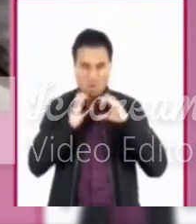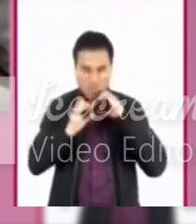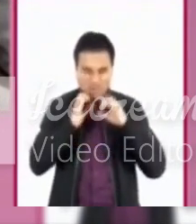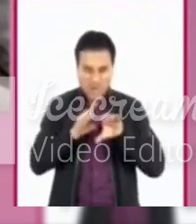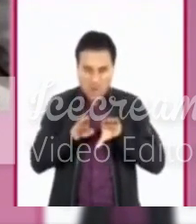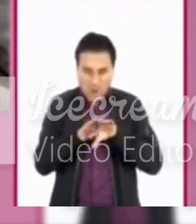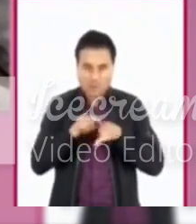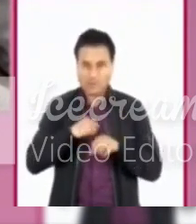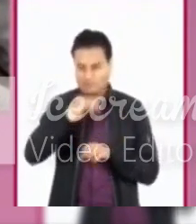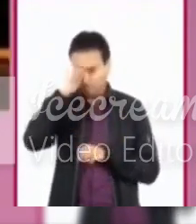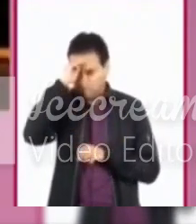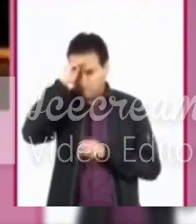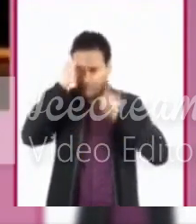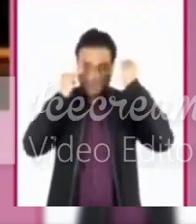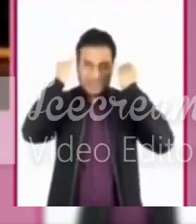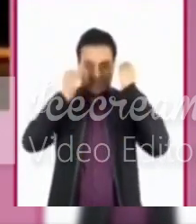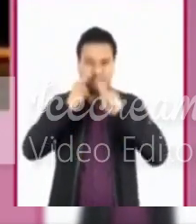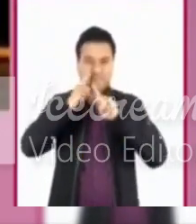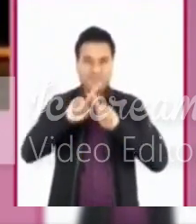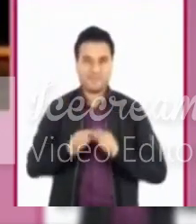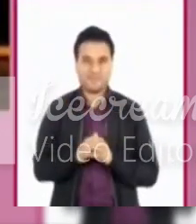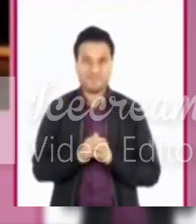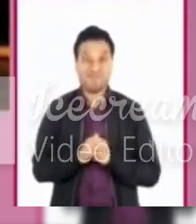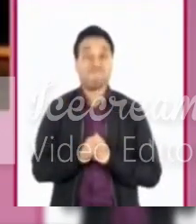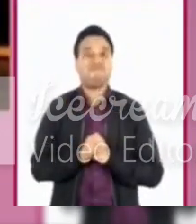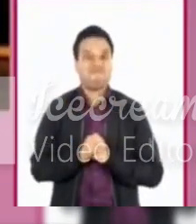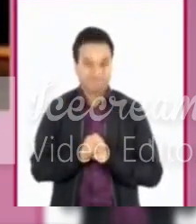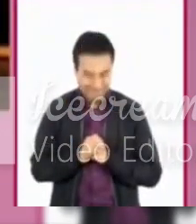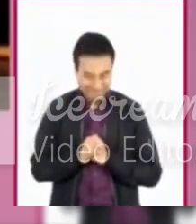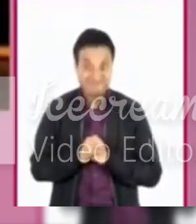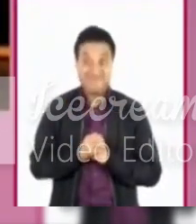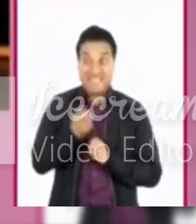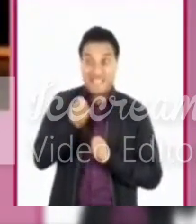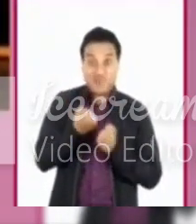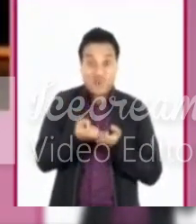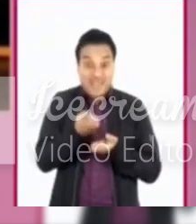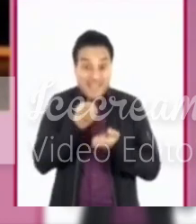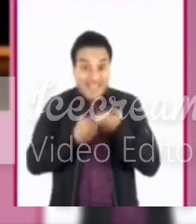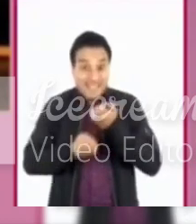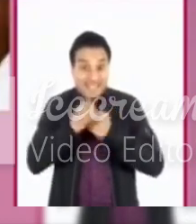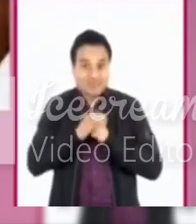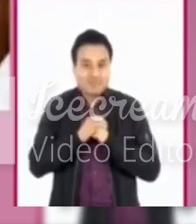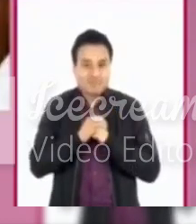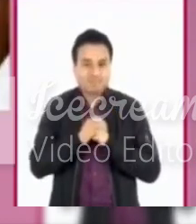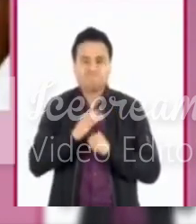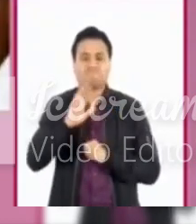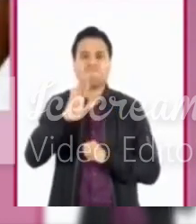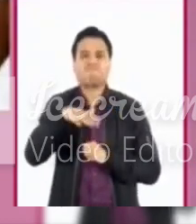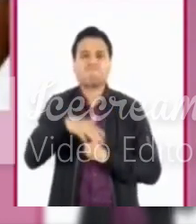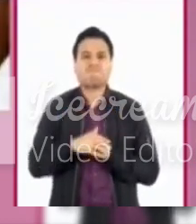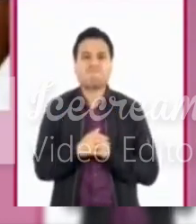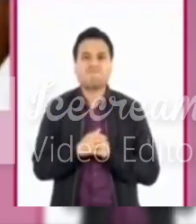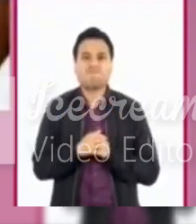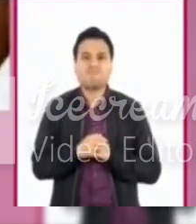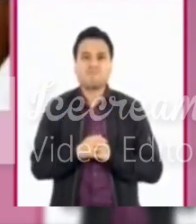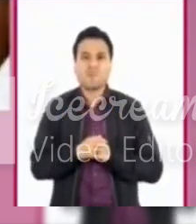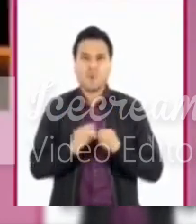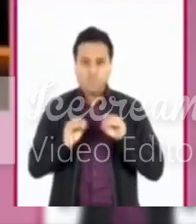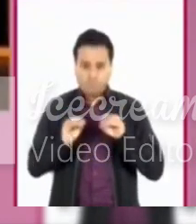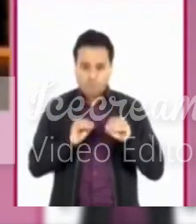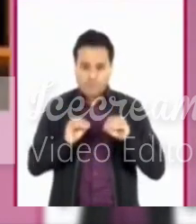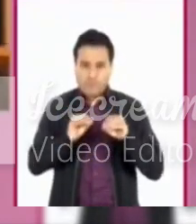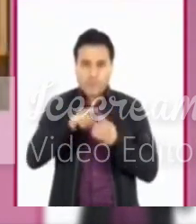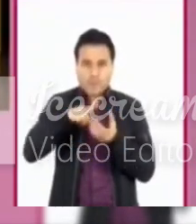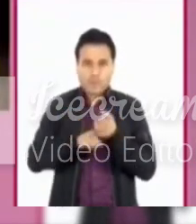imaginar movimientos. Tomando como base el ejercicio, ¿qué podemos decir de las cualidades del